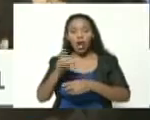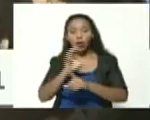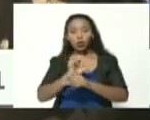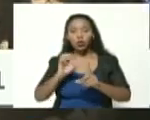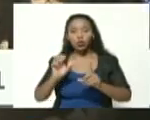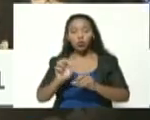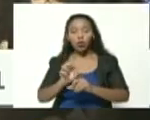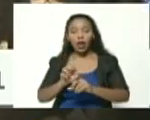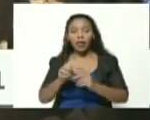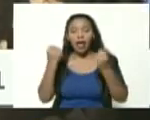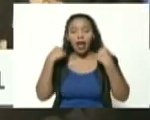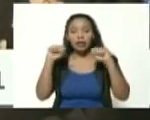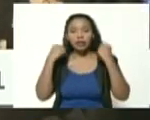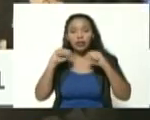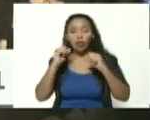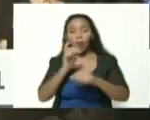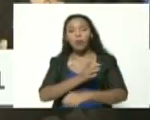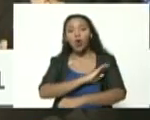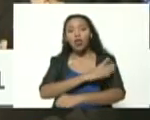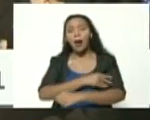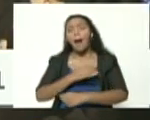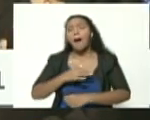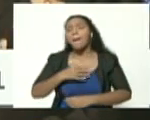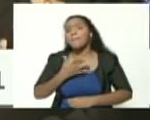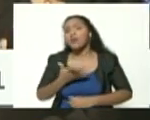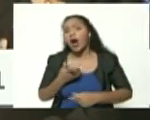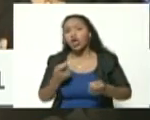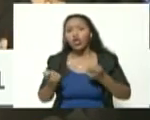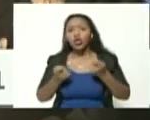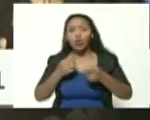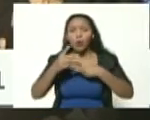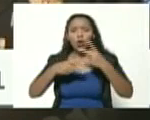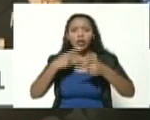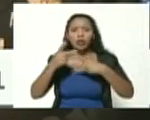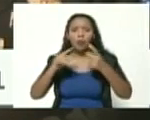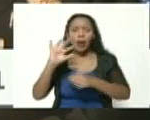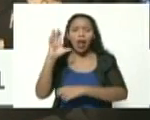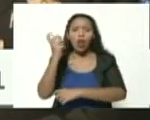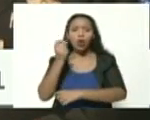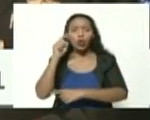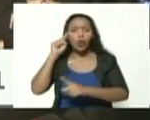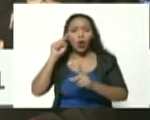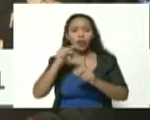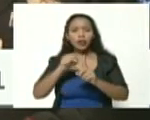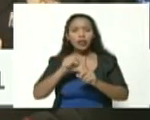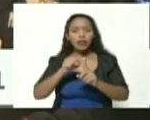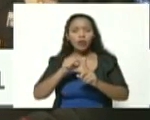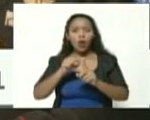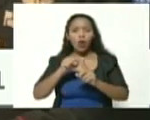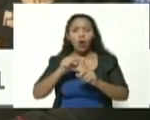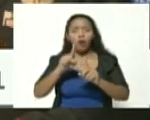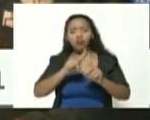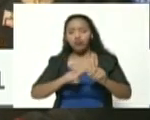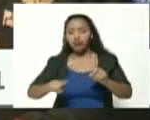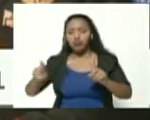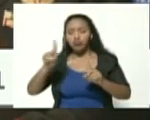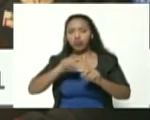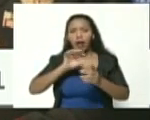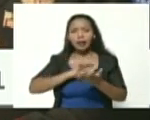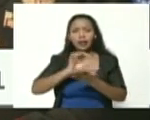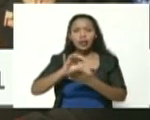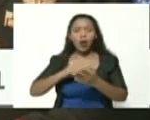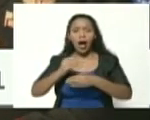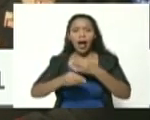de ejercicio del poder, pues el manejo político para el logro de objetivos geoestratégicos ha adquirido